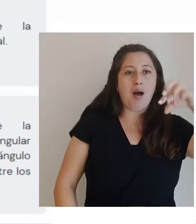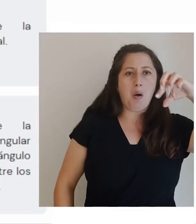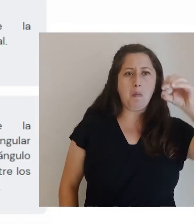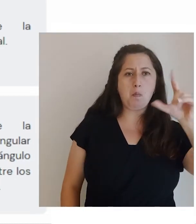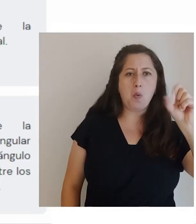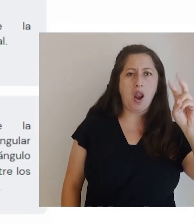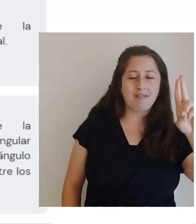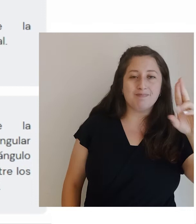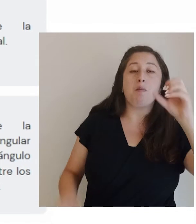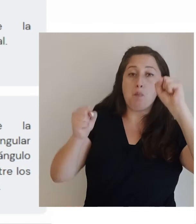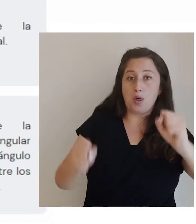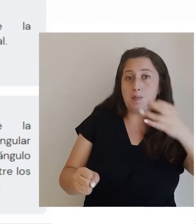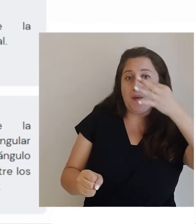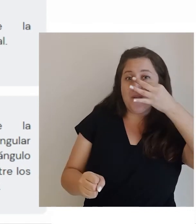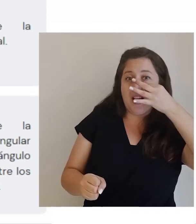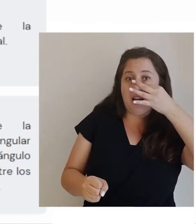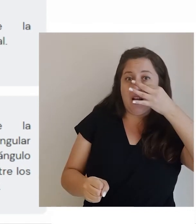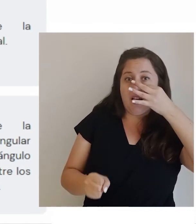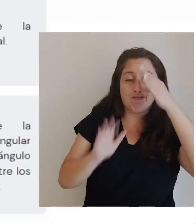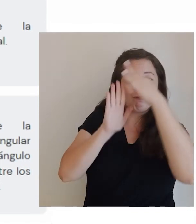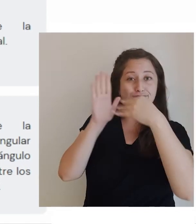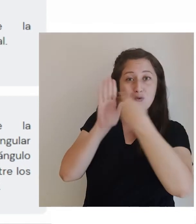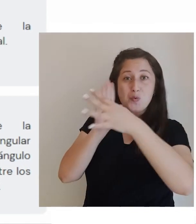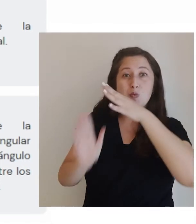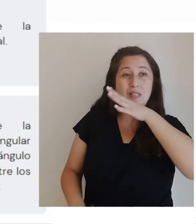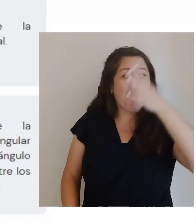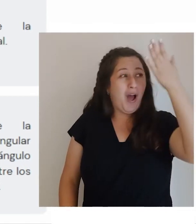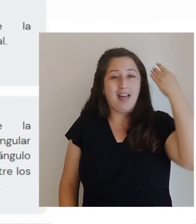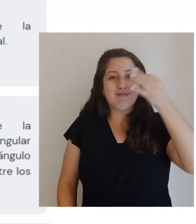podemos corroborar viendo el diagrama que usamos previamente.